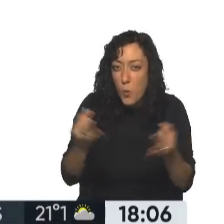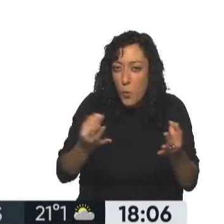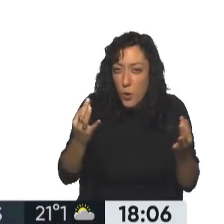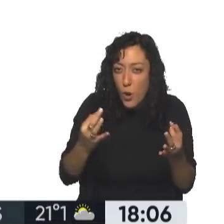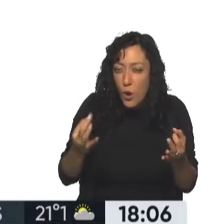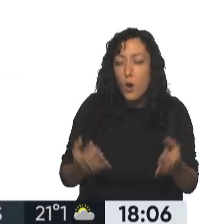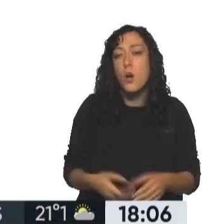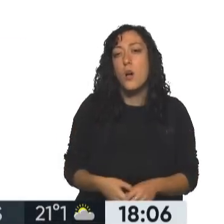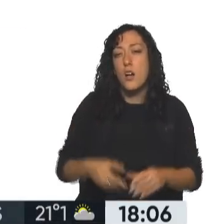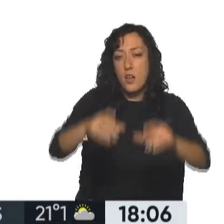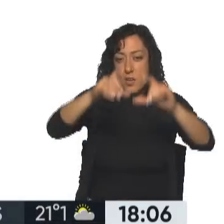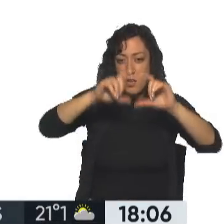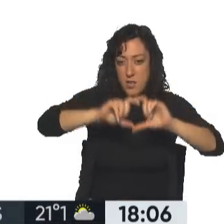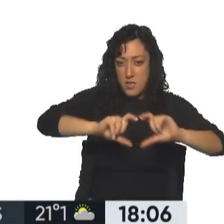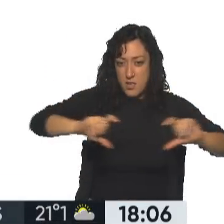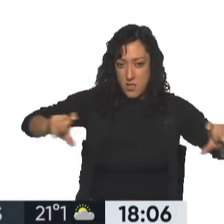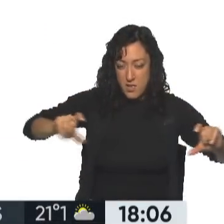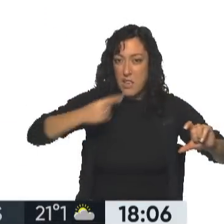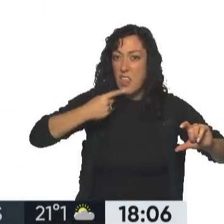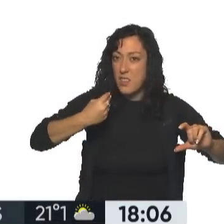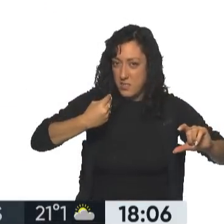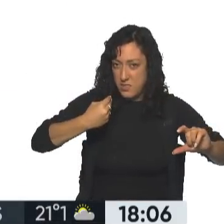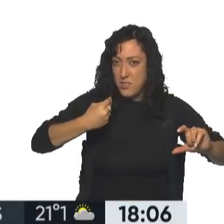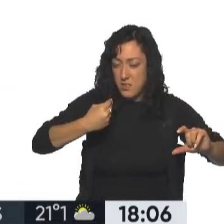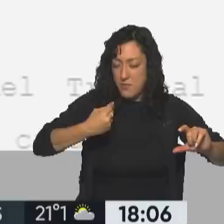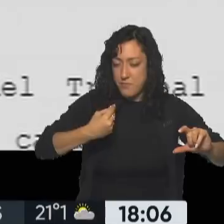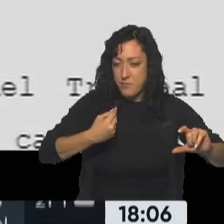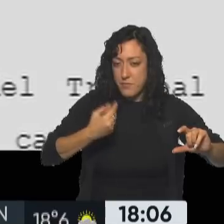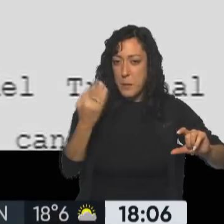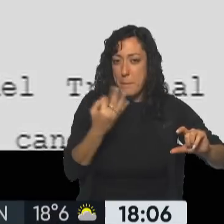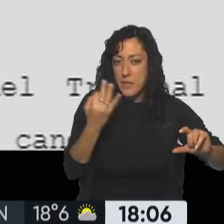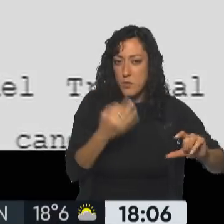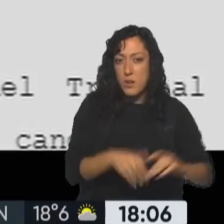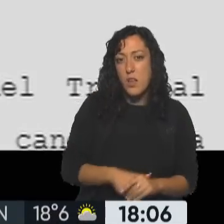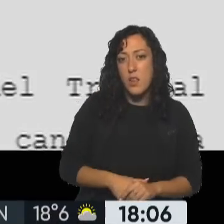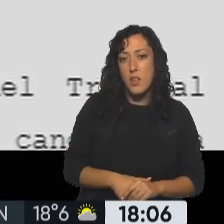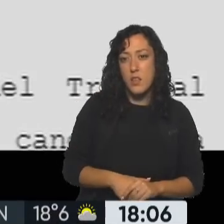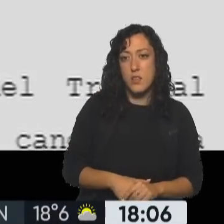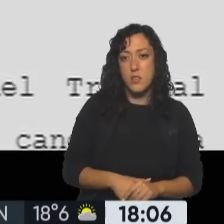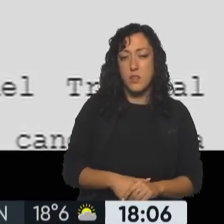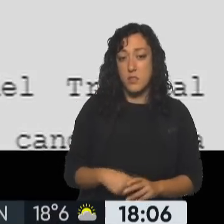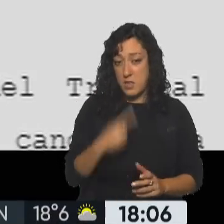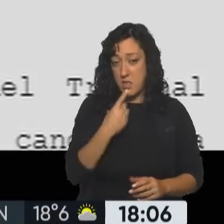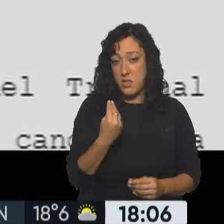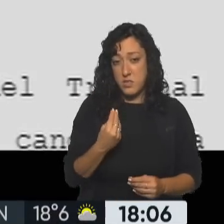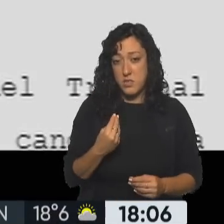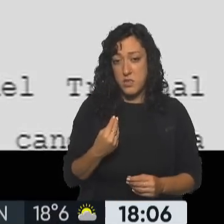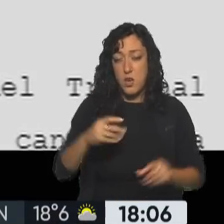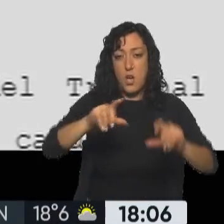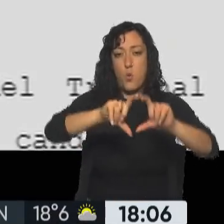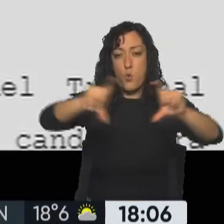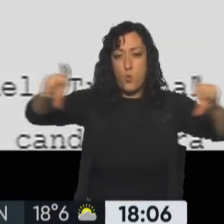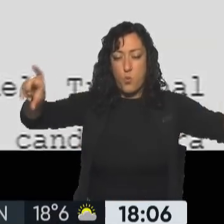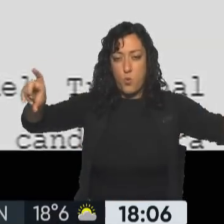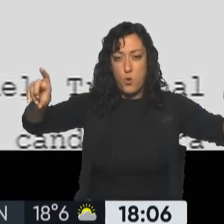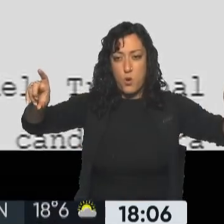después? Mirá lo que dice la Corte en esta parte en particular del fallo. Acá, ahí va. Mirá lo que dice Dámelo en ese acá,